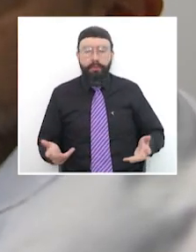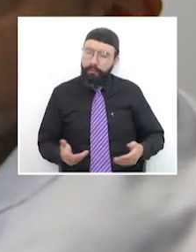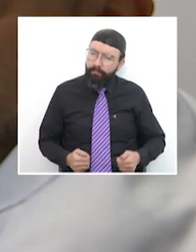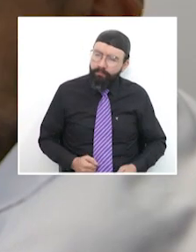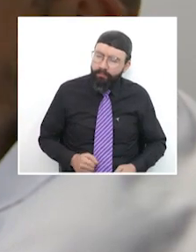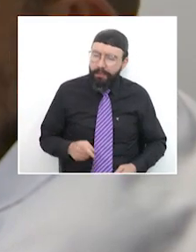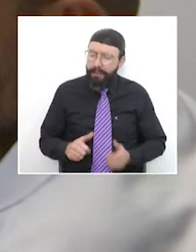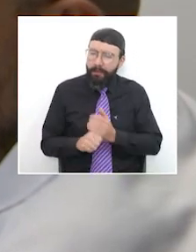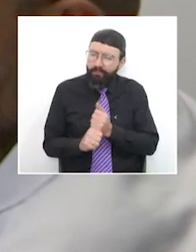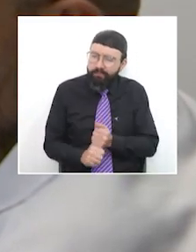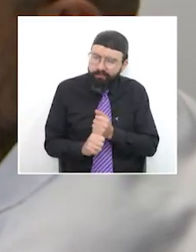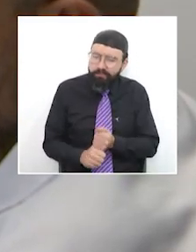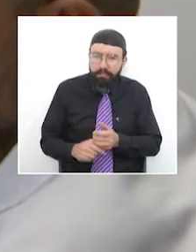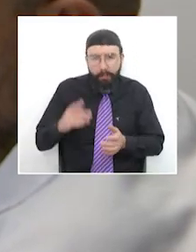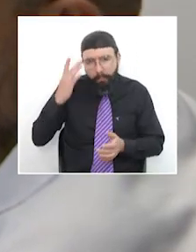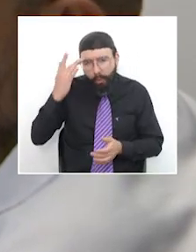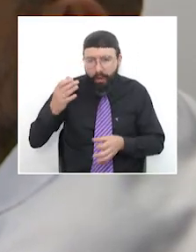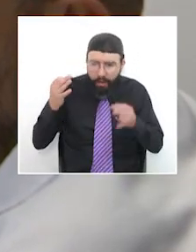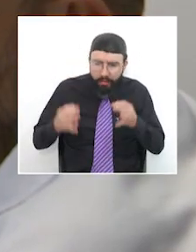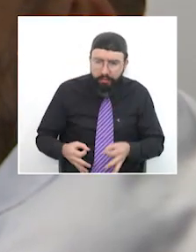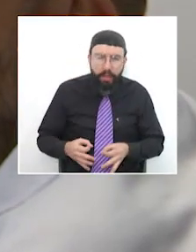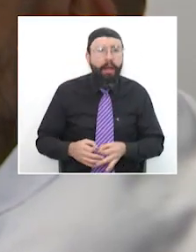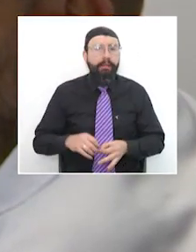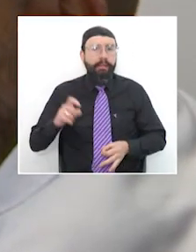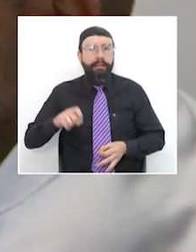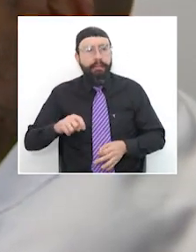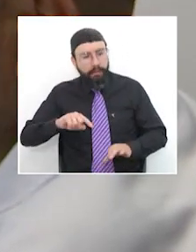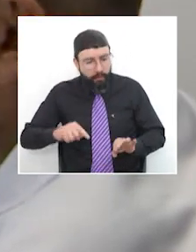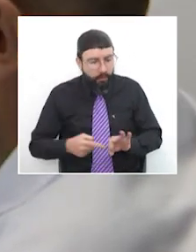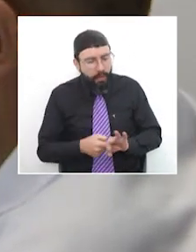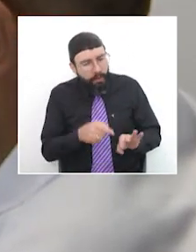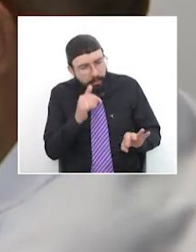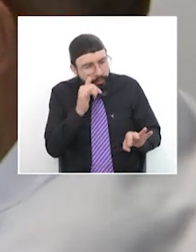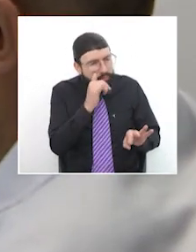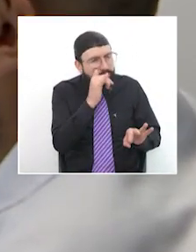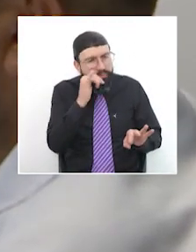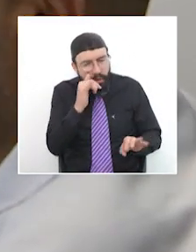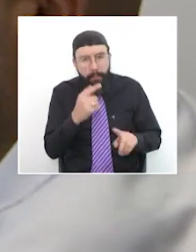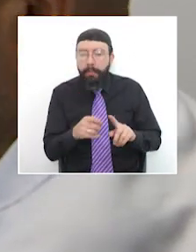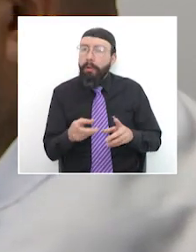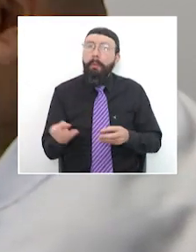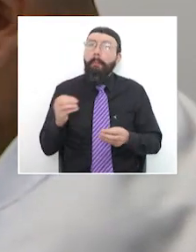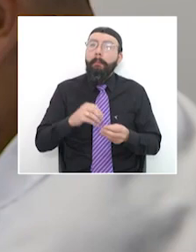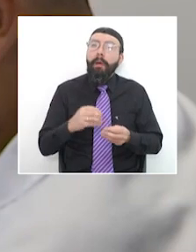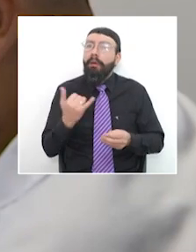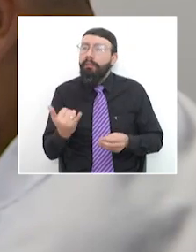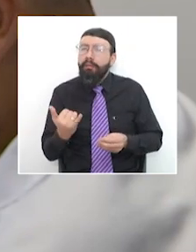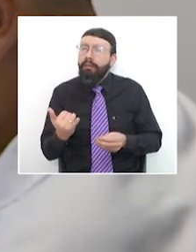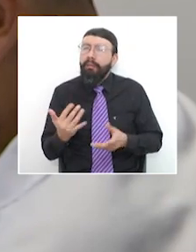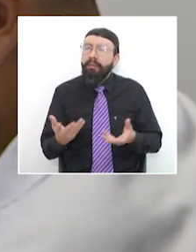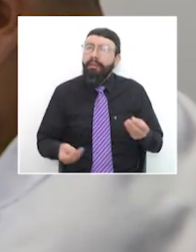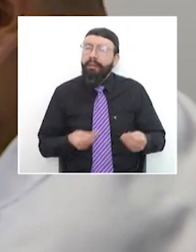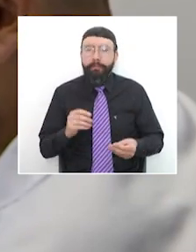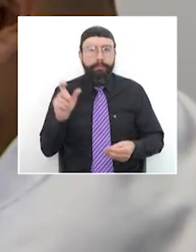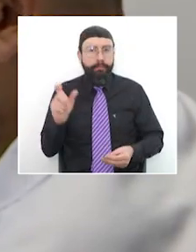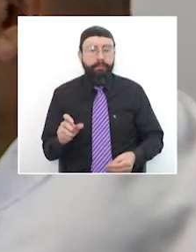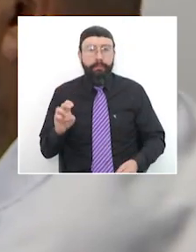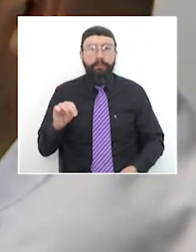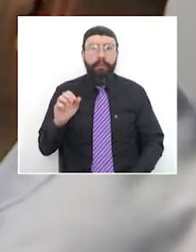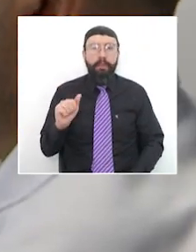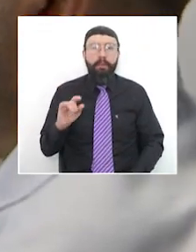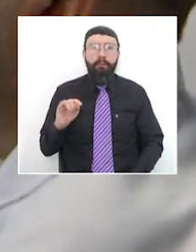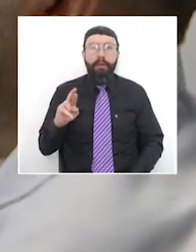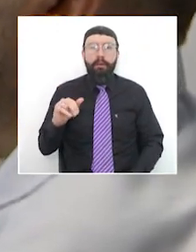encontrado una causa, por eso hay que hacerle una colonoscopia. Pero otro de los exámenes que le estamos haciendo es lo que el doctor Mauricio siempre nos ha